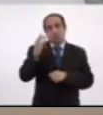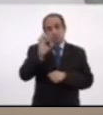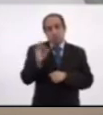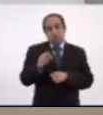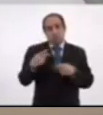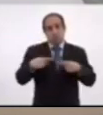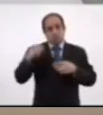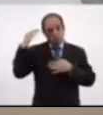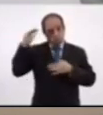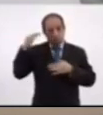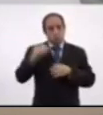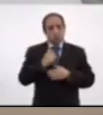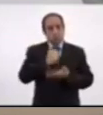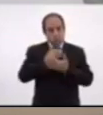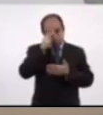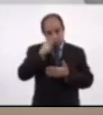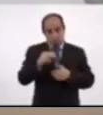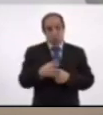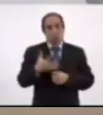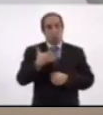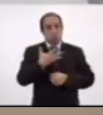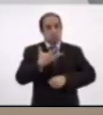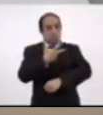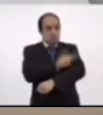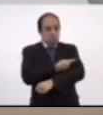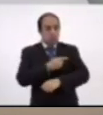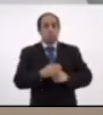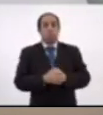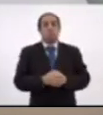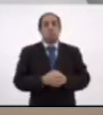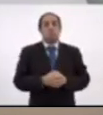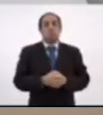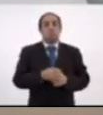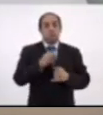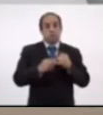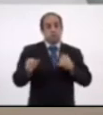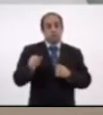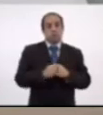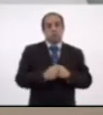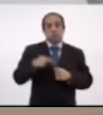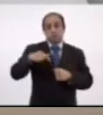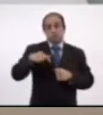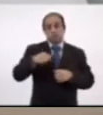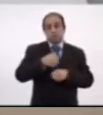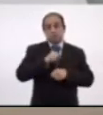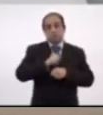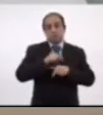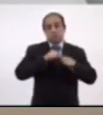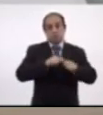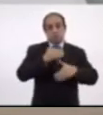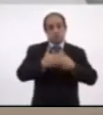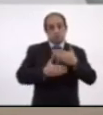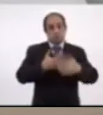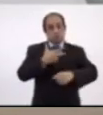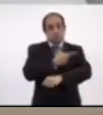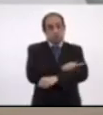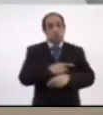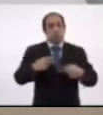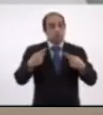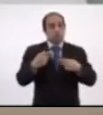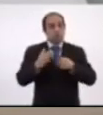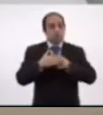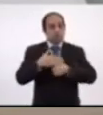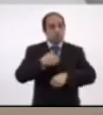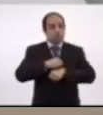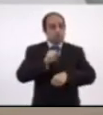de los adultos de la Ciudad de México están vacunados al final de esta semana y se continúa el proceso de vacunación para las